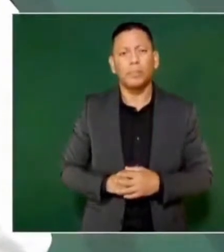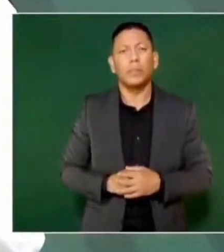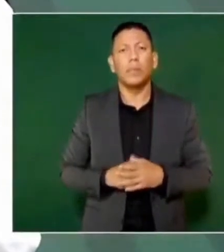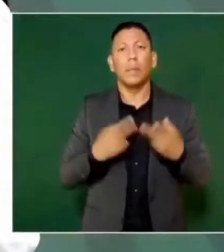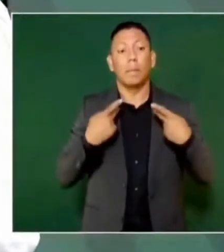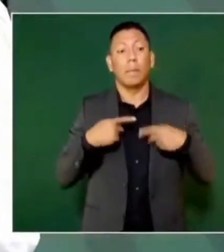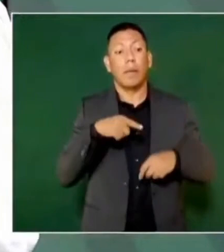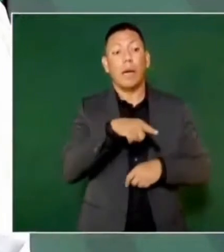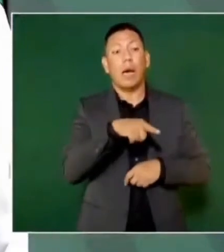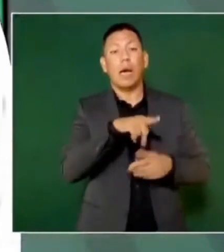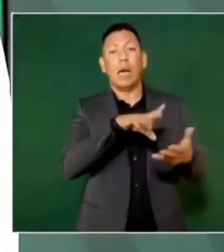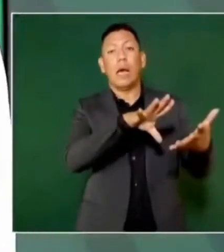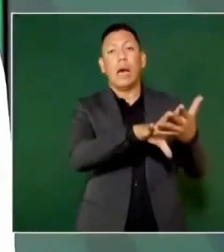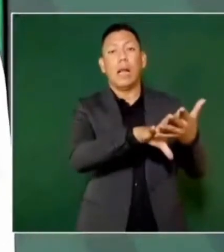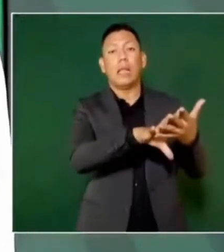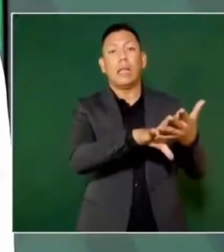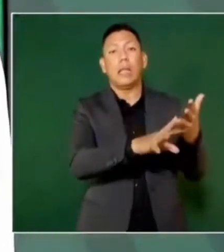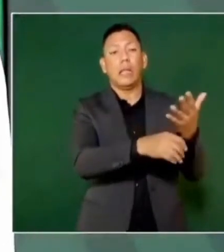presos